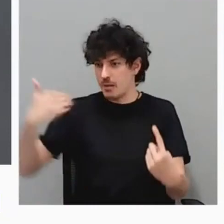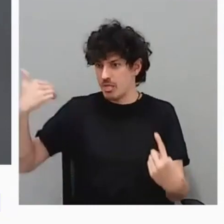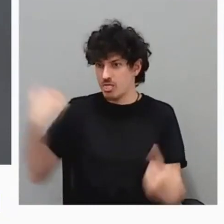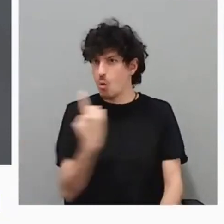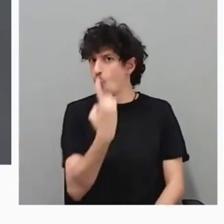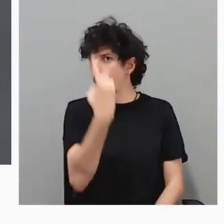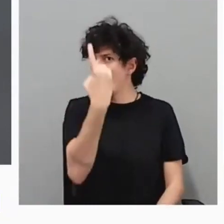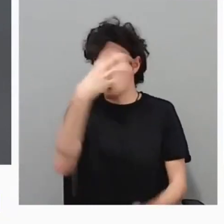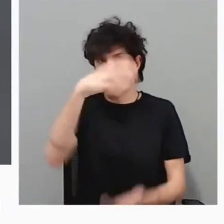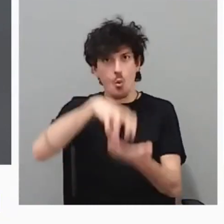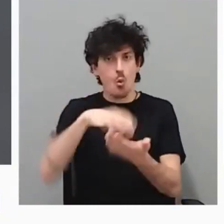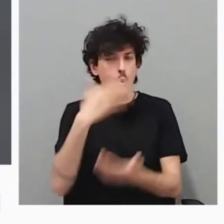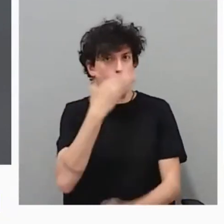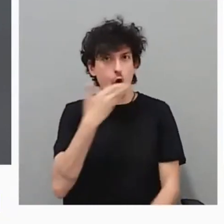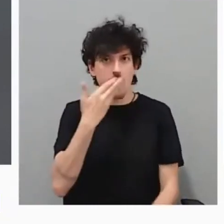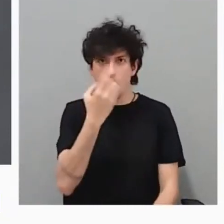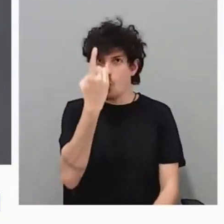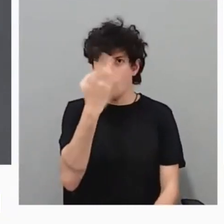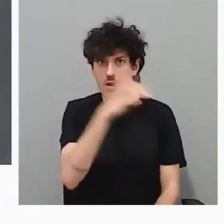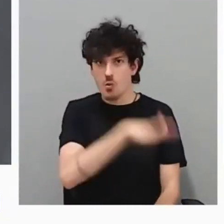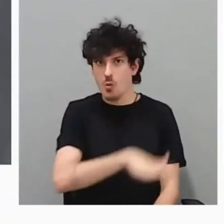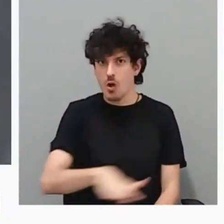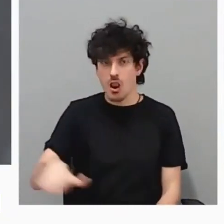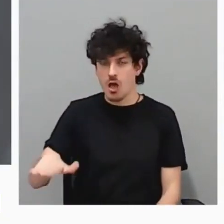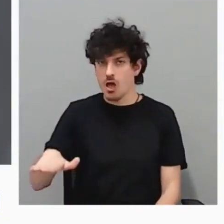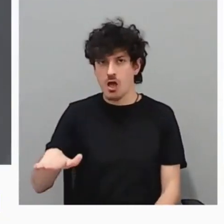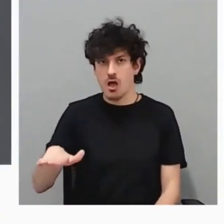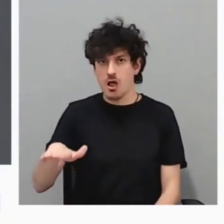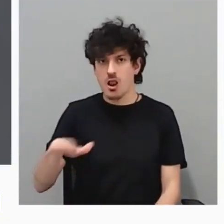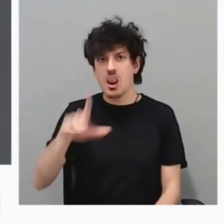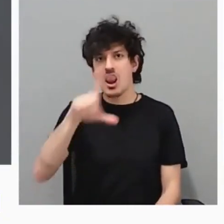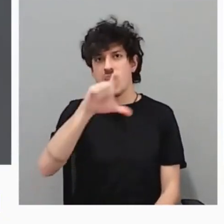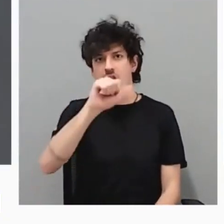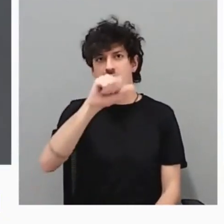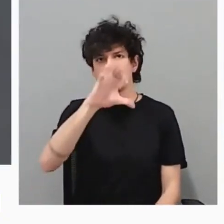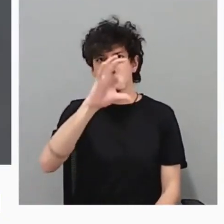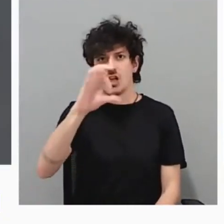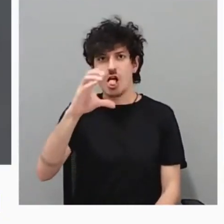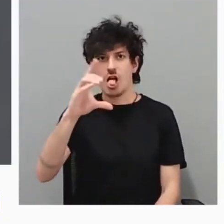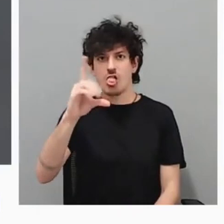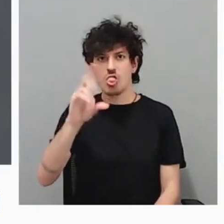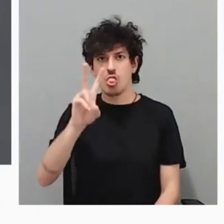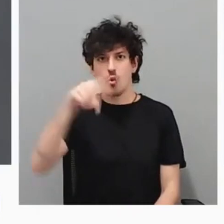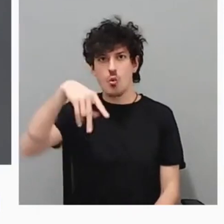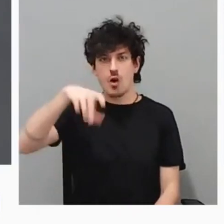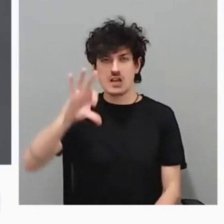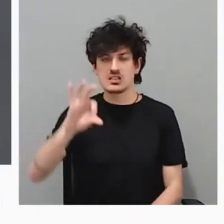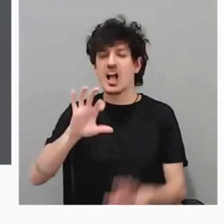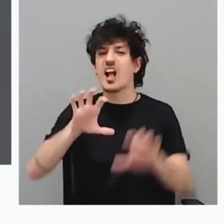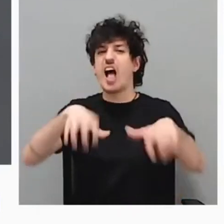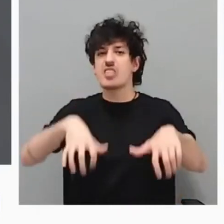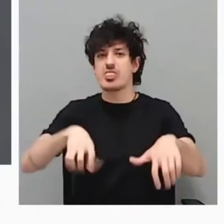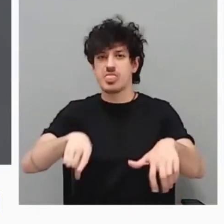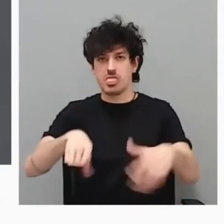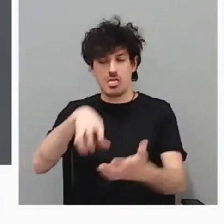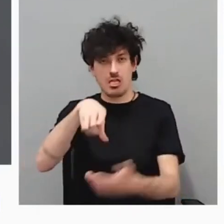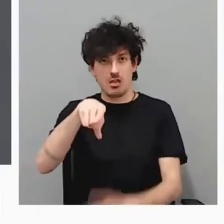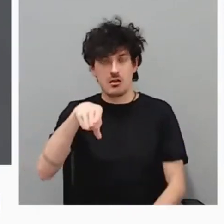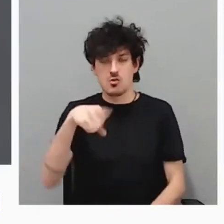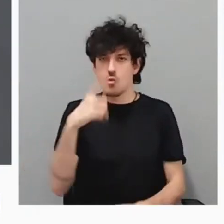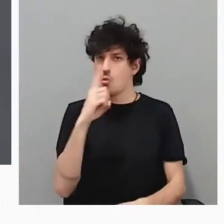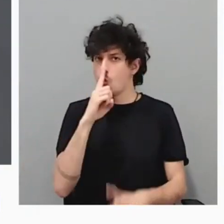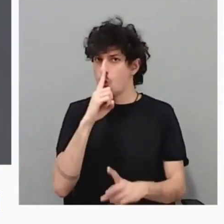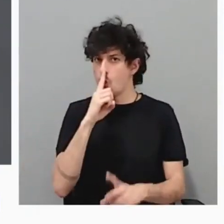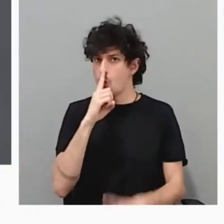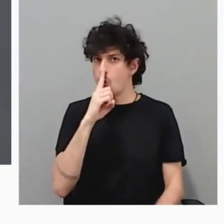colegio, la Escuela Infantil Las Dunas, en el Puerto de Santa María, en Cádiz, y estuvimos un año trabajando con ellos para detectar necesidades.